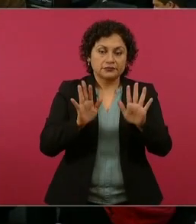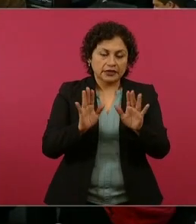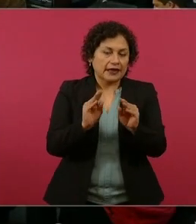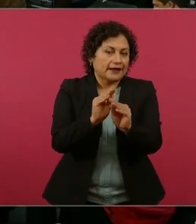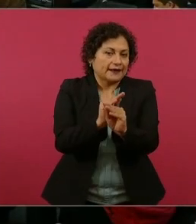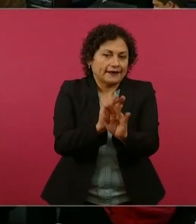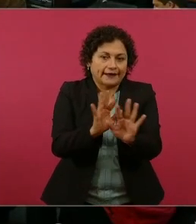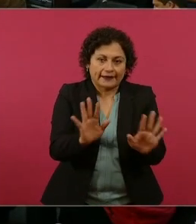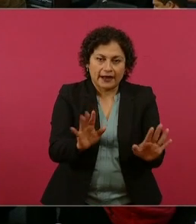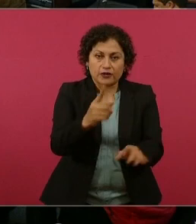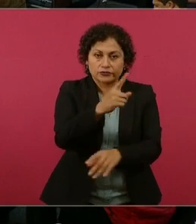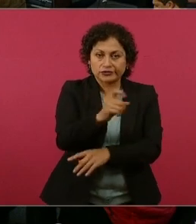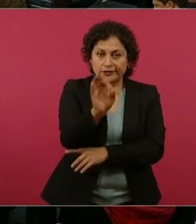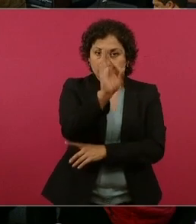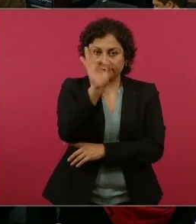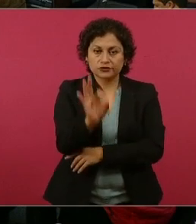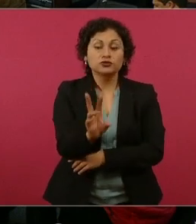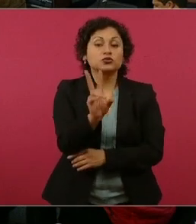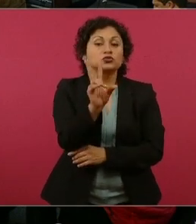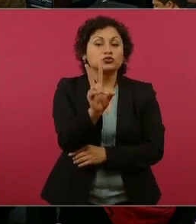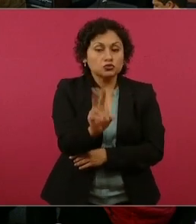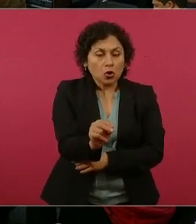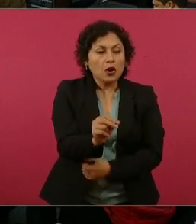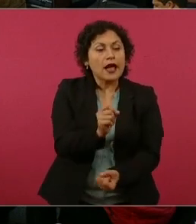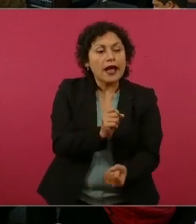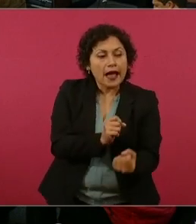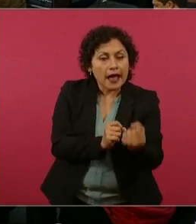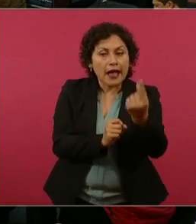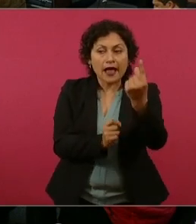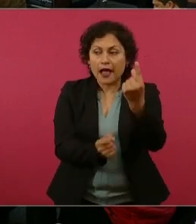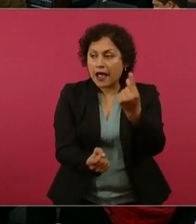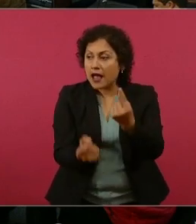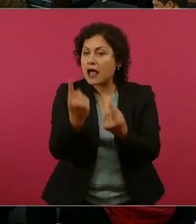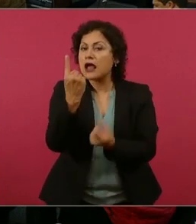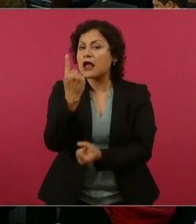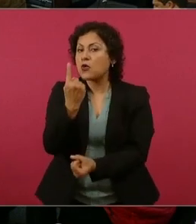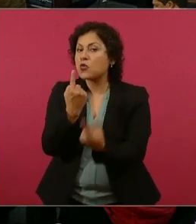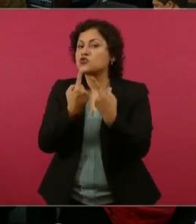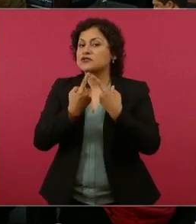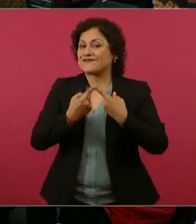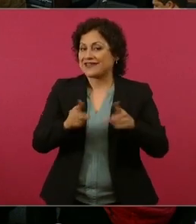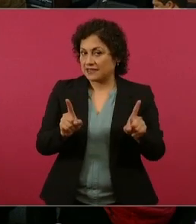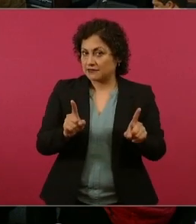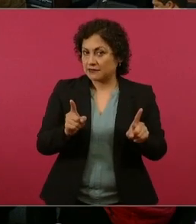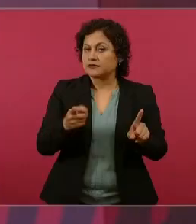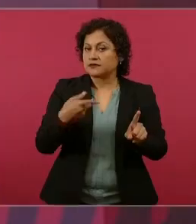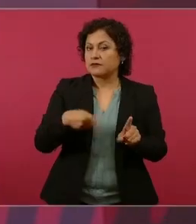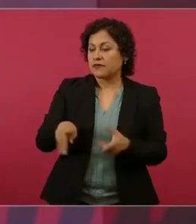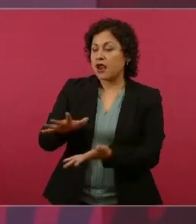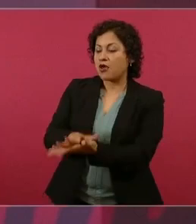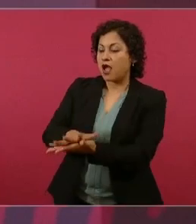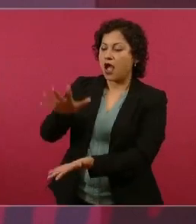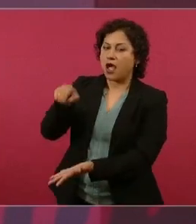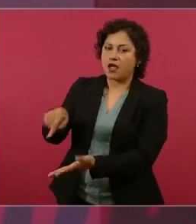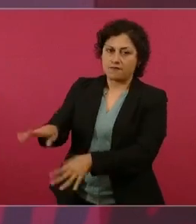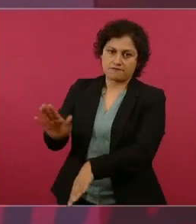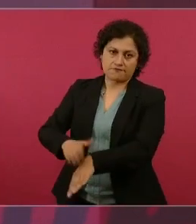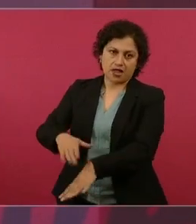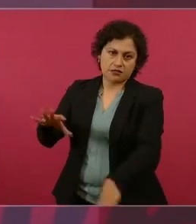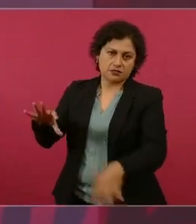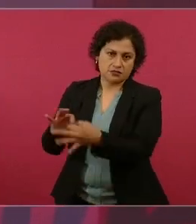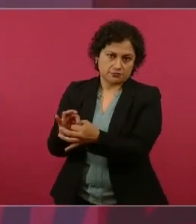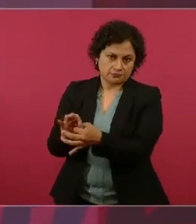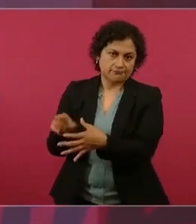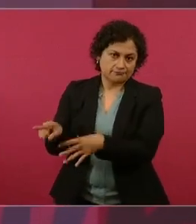excepciones honrosas, pero no es la regla, es la excepción. El Poder Judicial